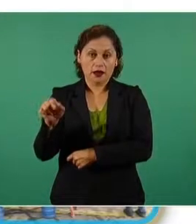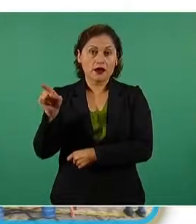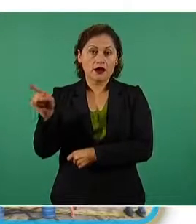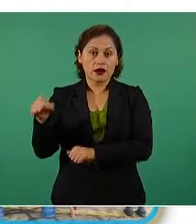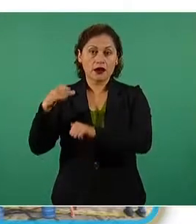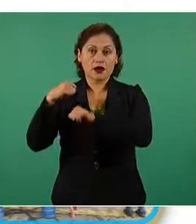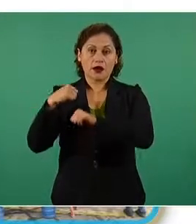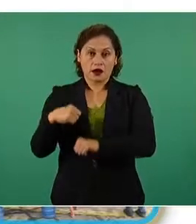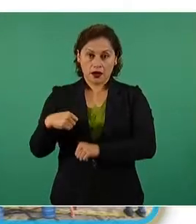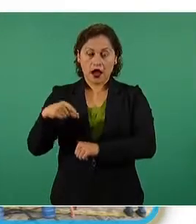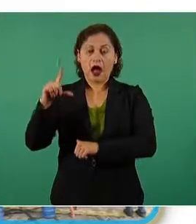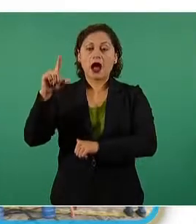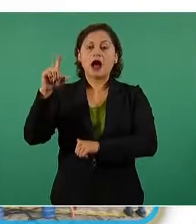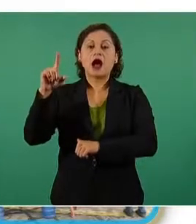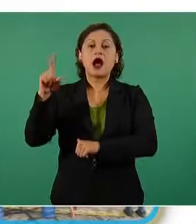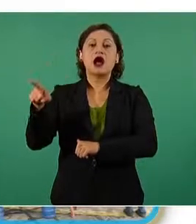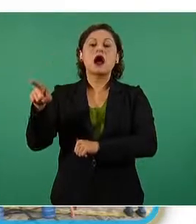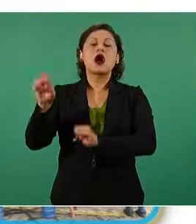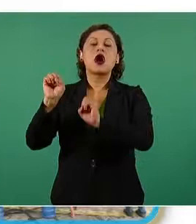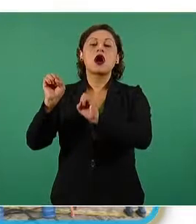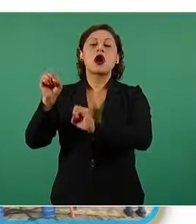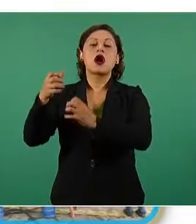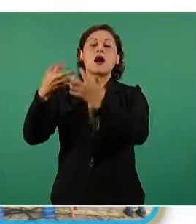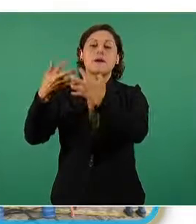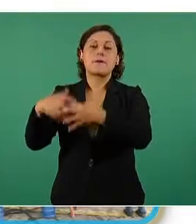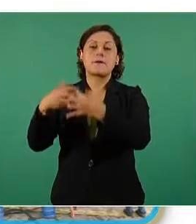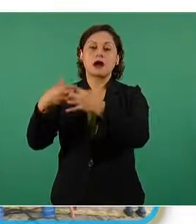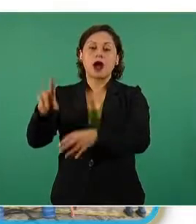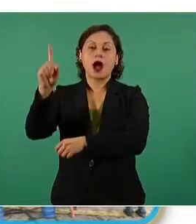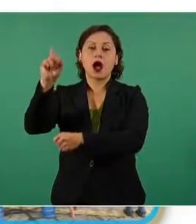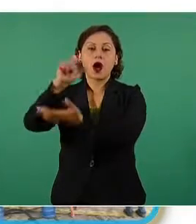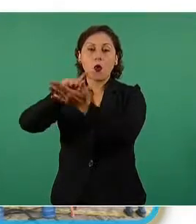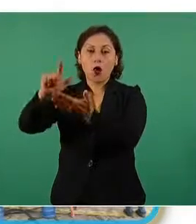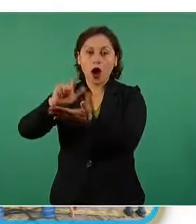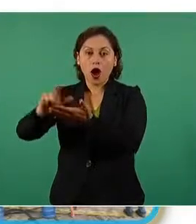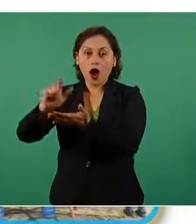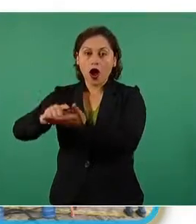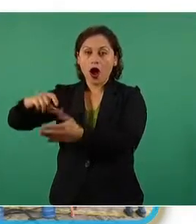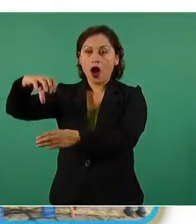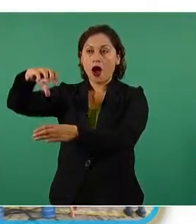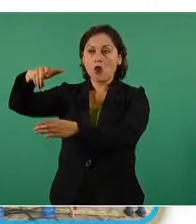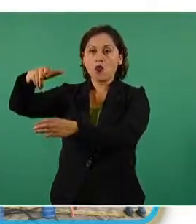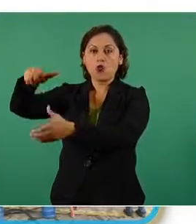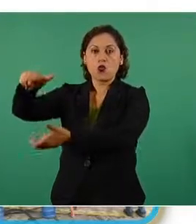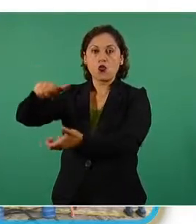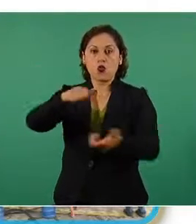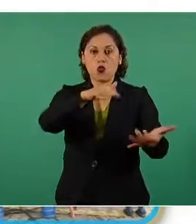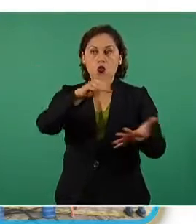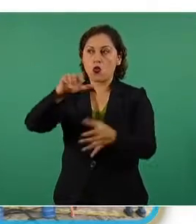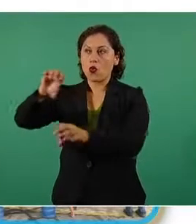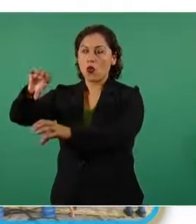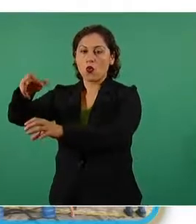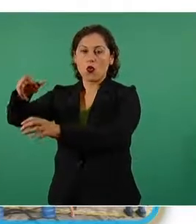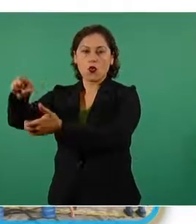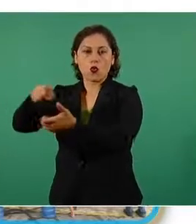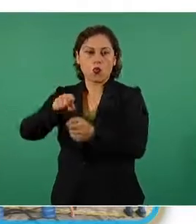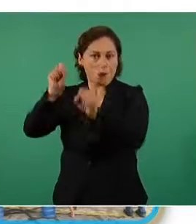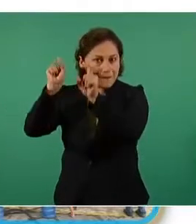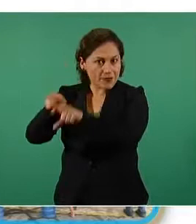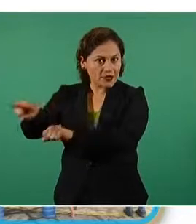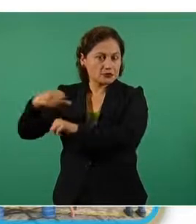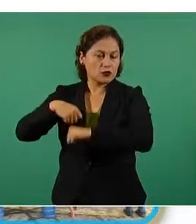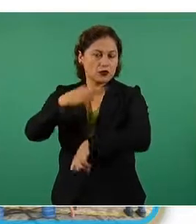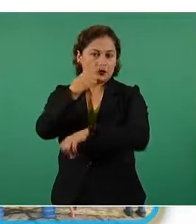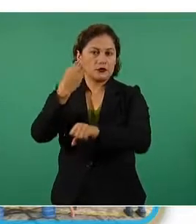una planta potabilizadora y de ahí es donde se está repartiendo el agua a las diferentes comunidades. La Secretaría de la